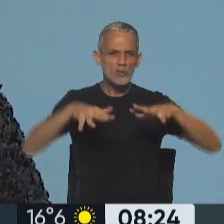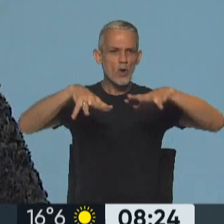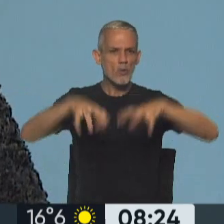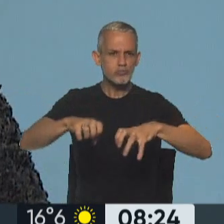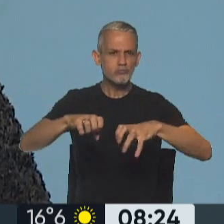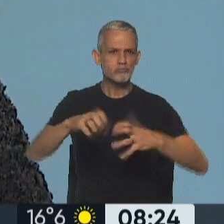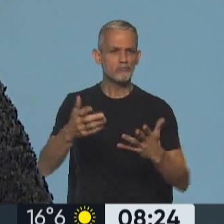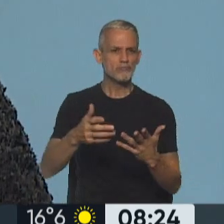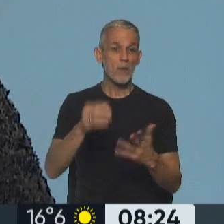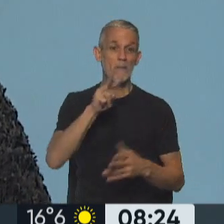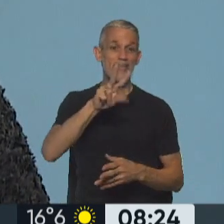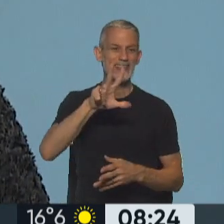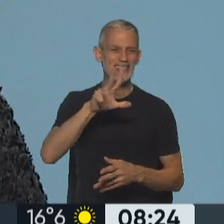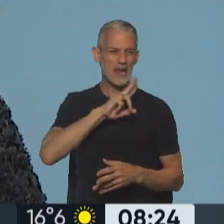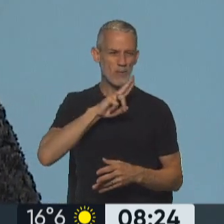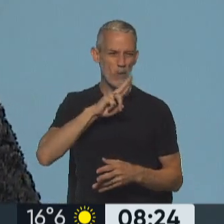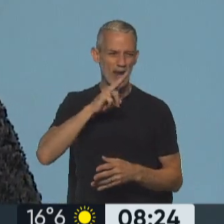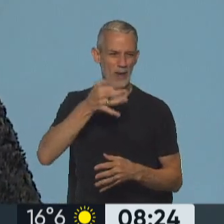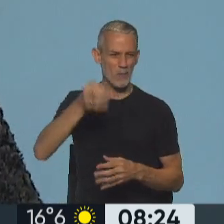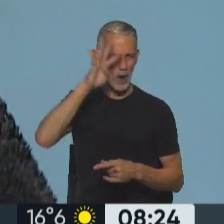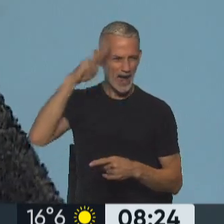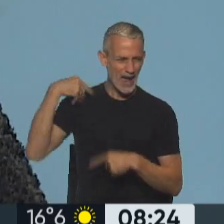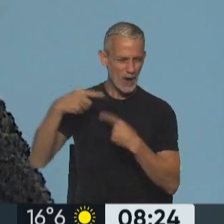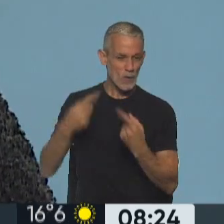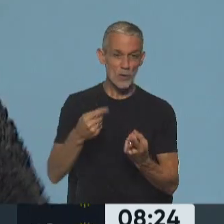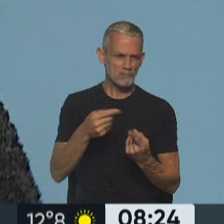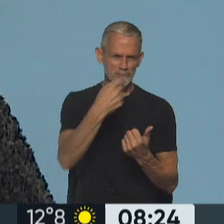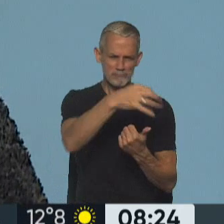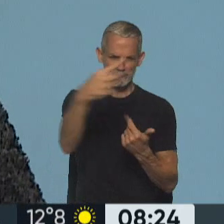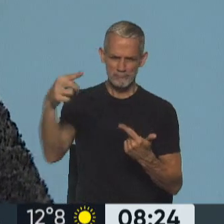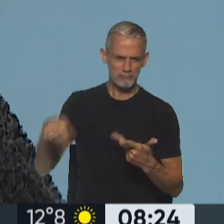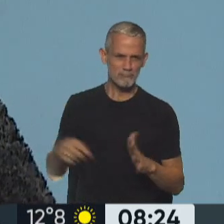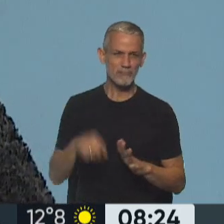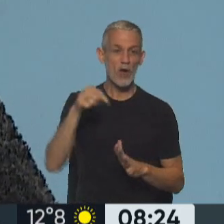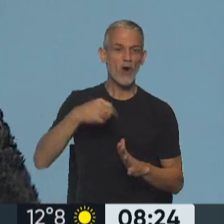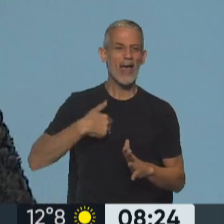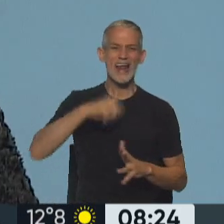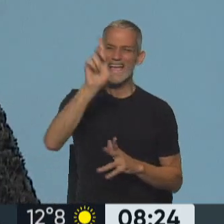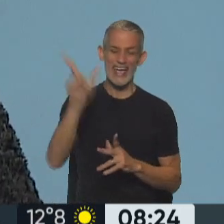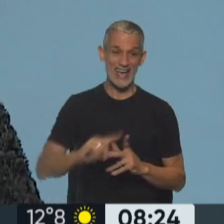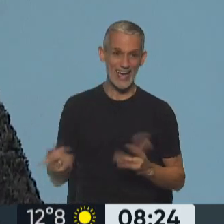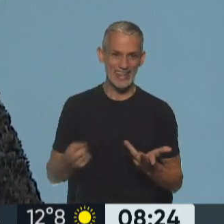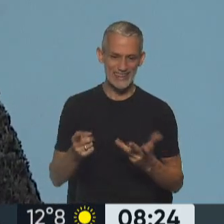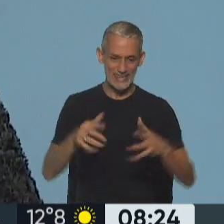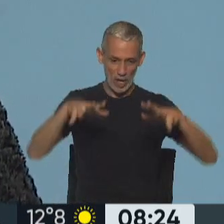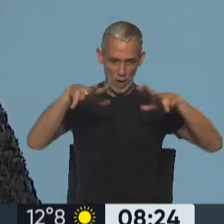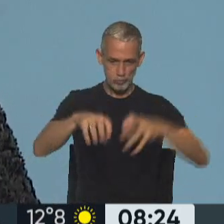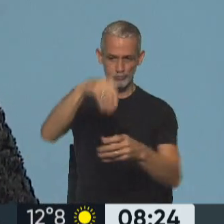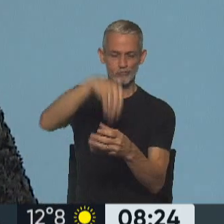que 23 mujeres de Naciones originarias de diferentes partes de lo que hoy denominamos Argentina este